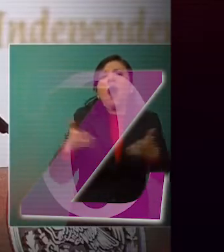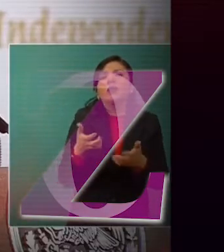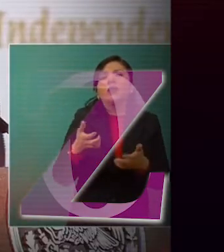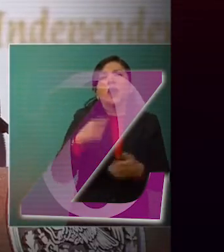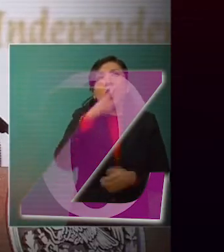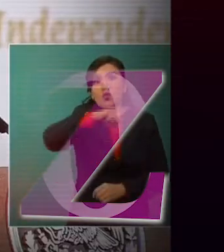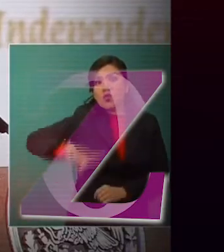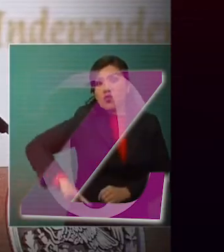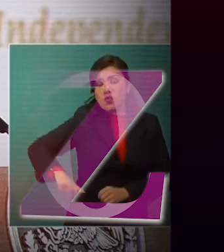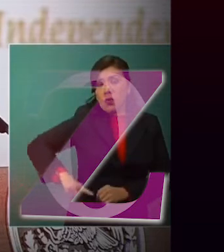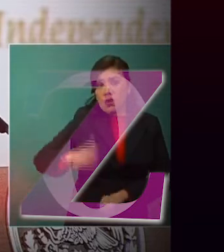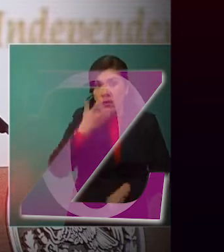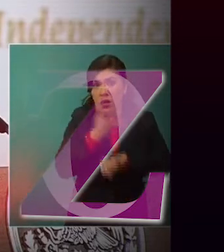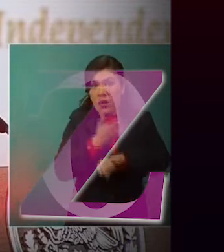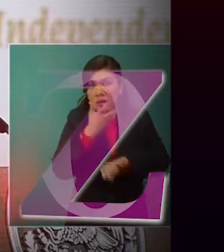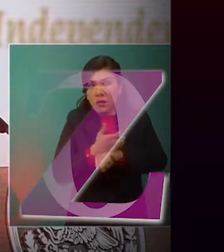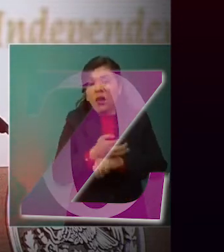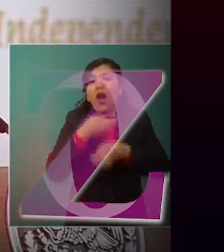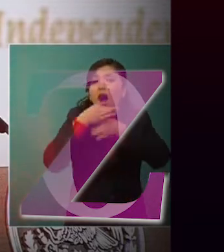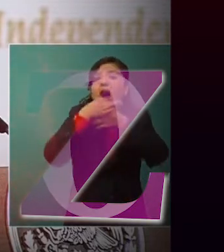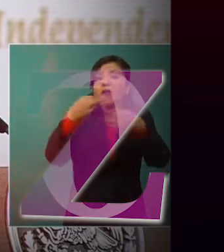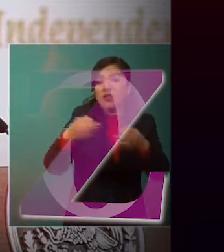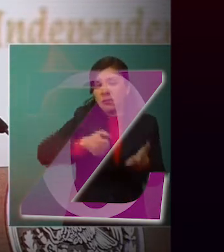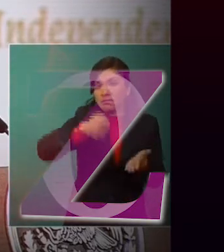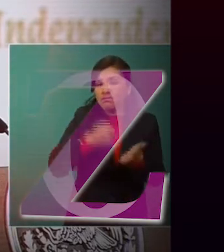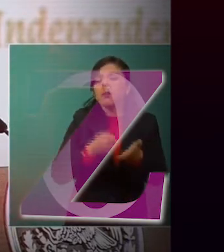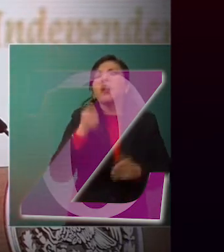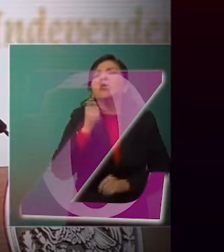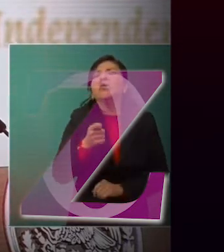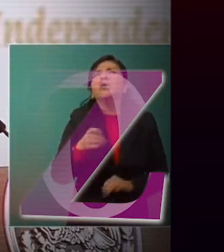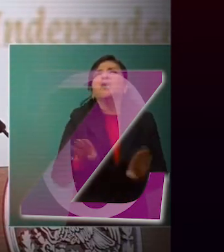de eeuu considerando